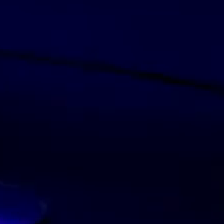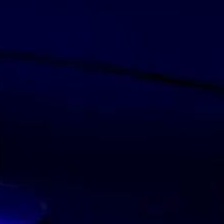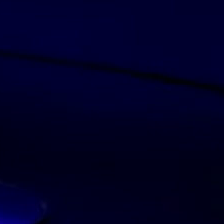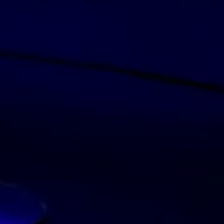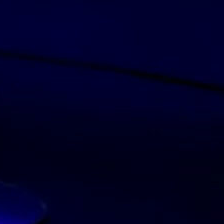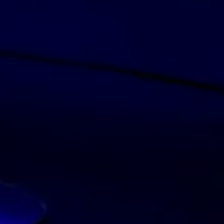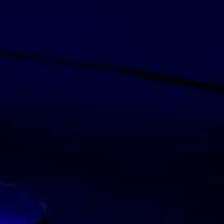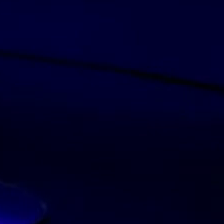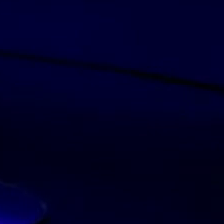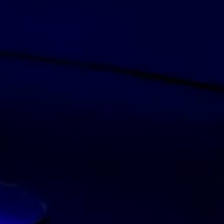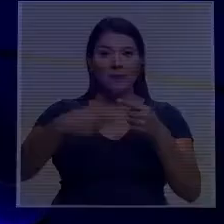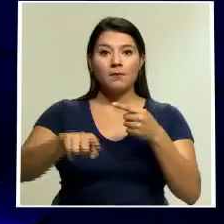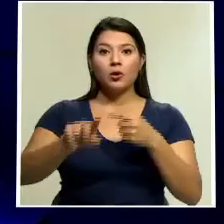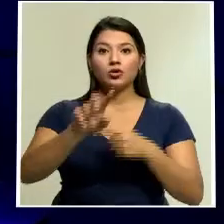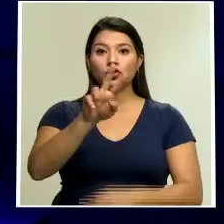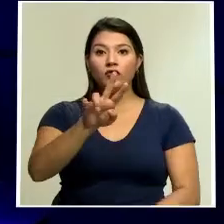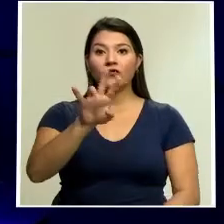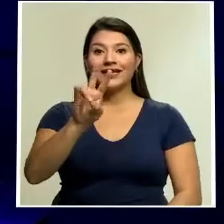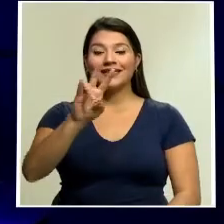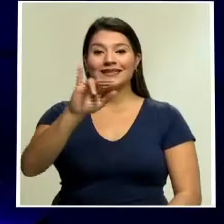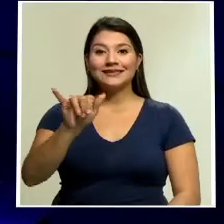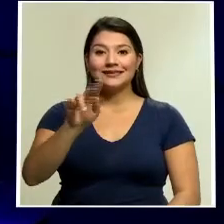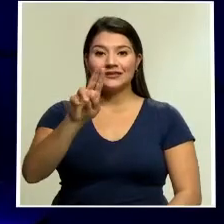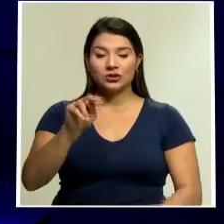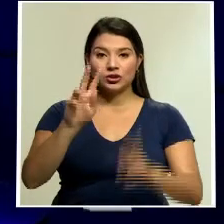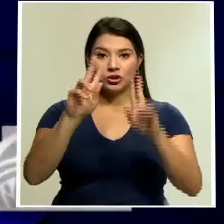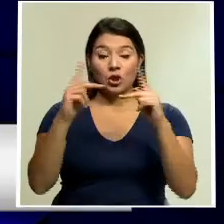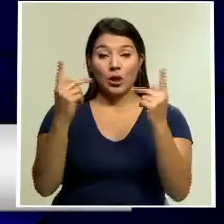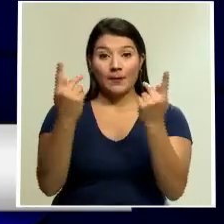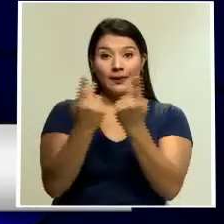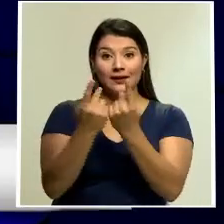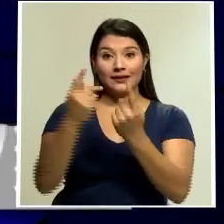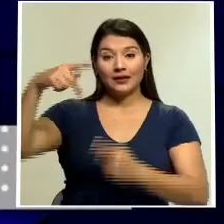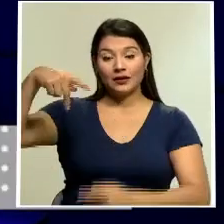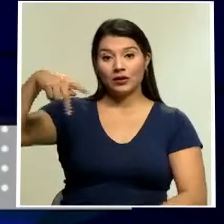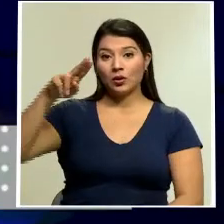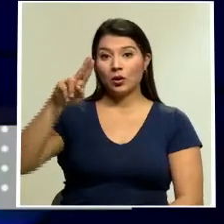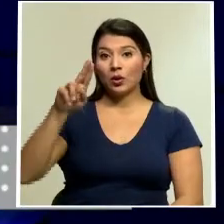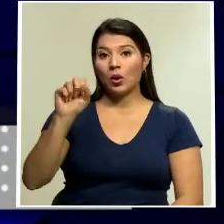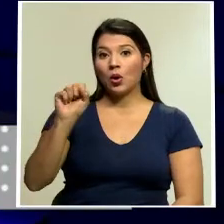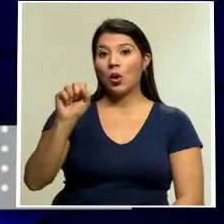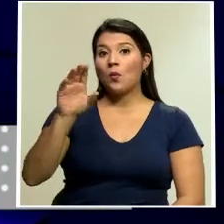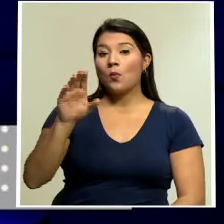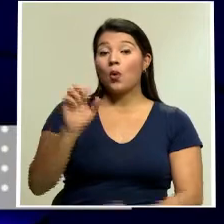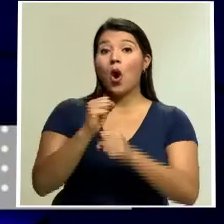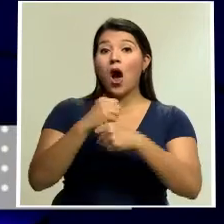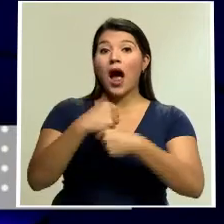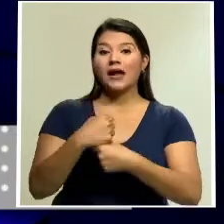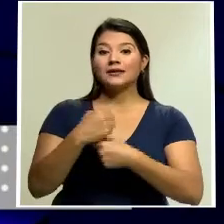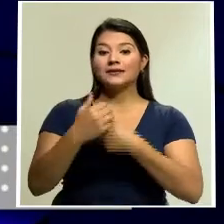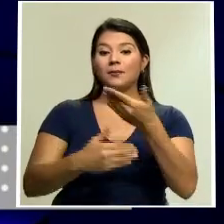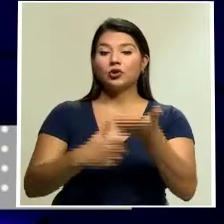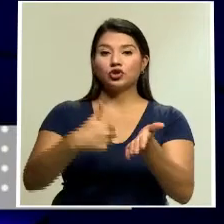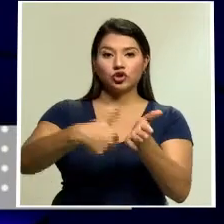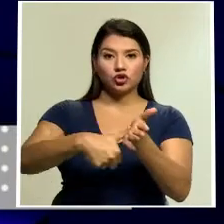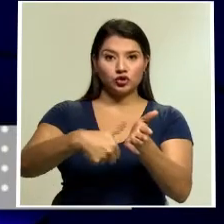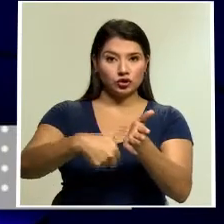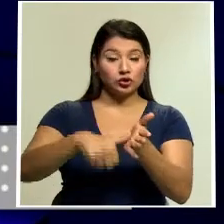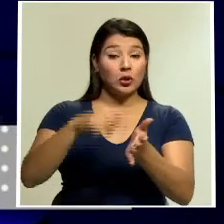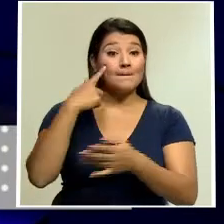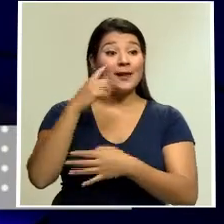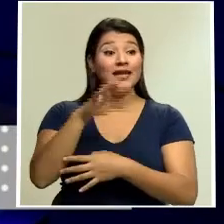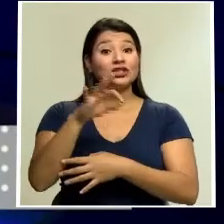El próximo 27 de junio el Partido Unidad Social Cristiana celebrará su convención interna y escogerá quién será